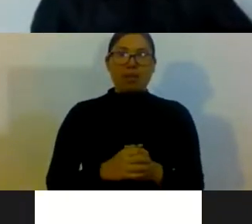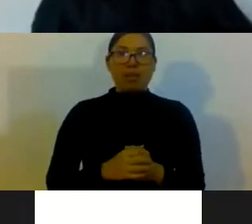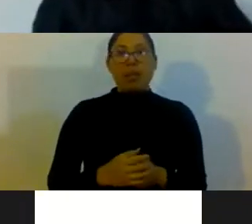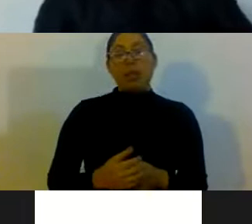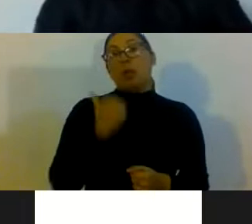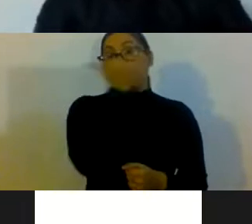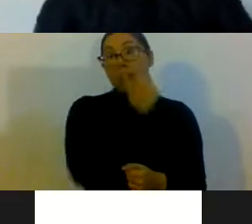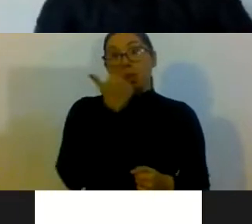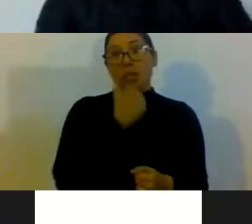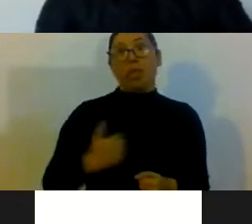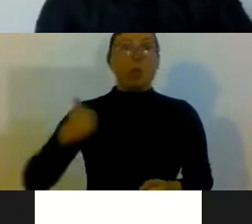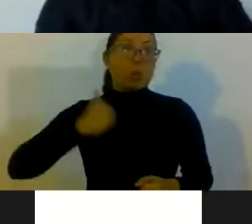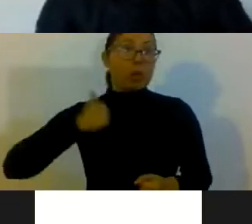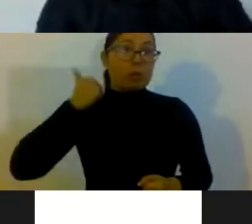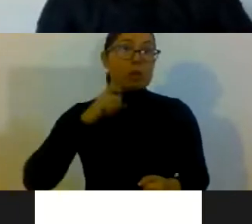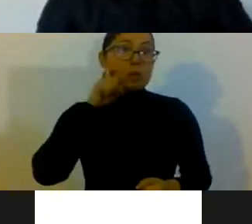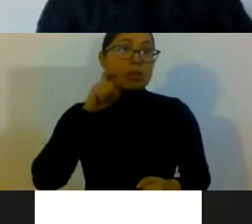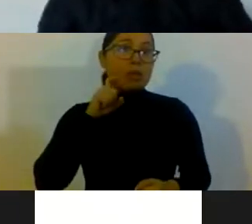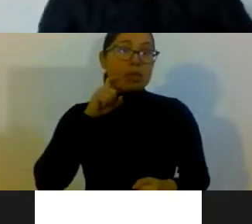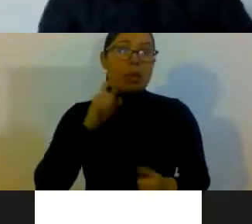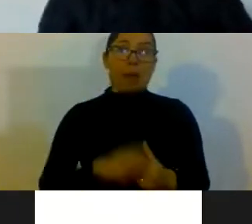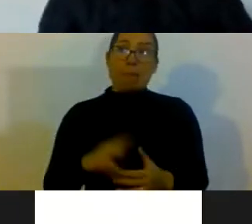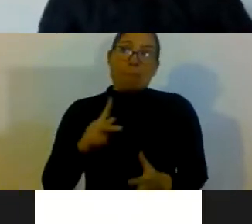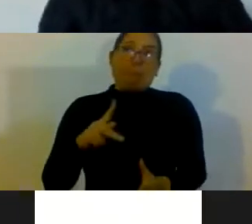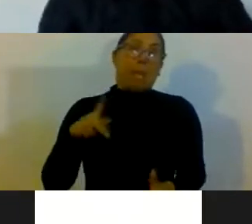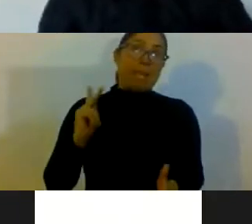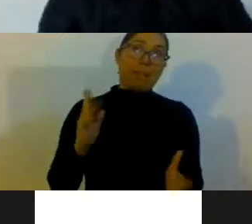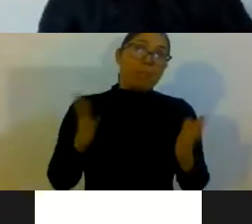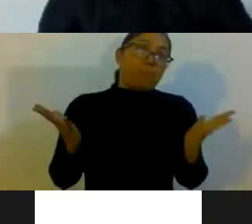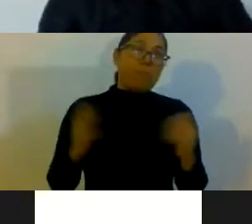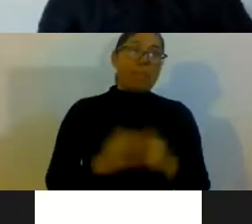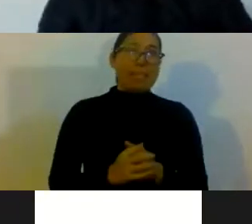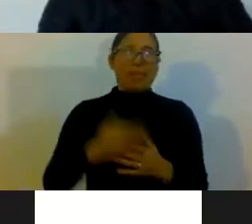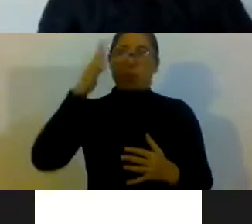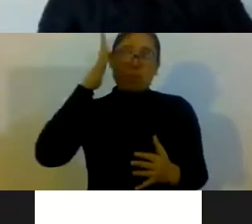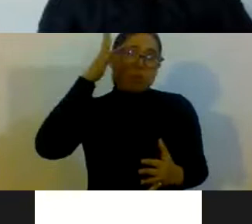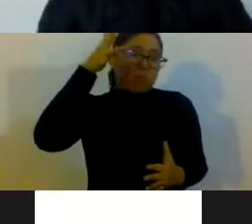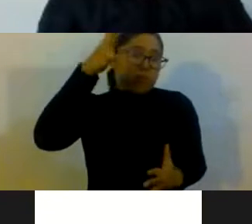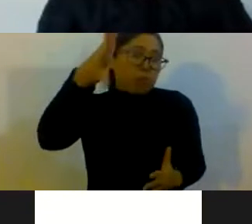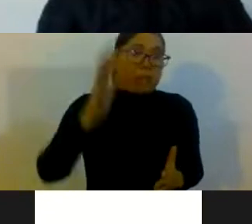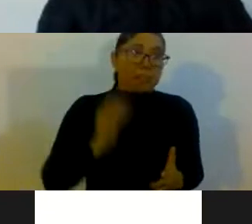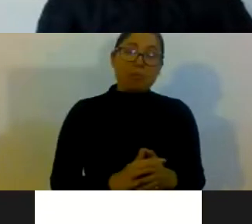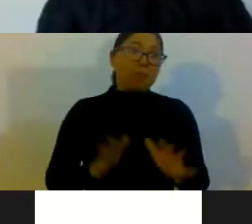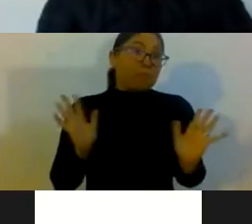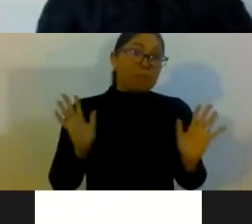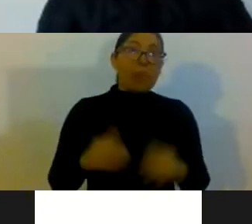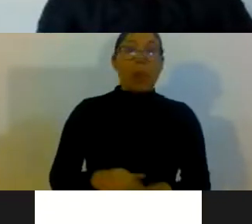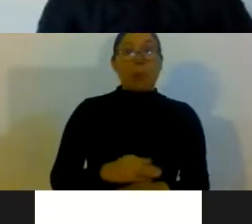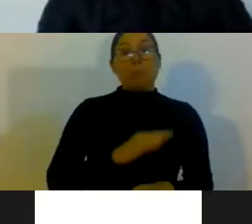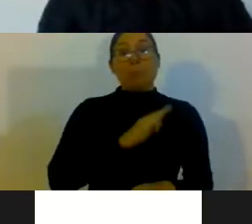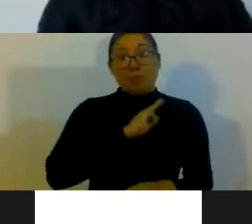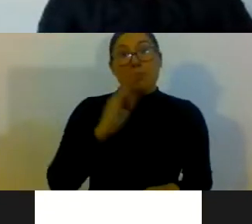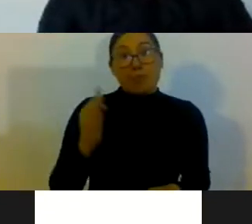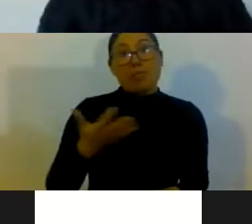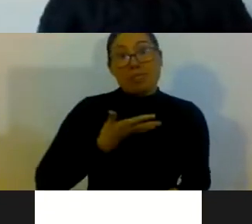Dios no quiera que llegue, y si llega, saberlo manejar y tratar de ayudar pues a los niños, que son los